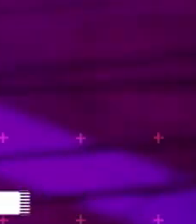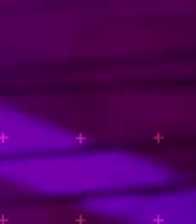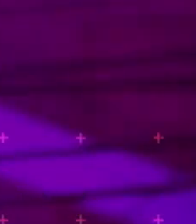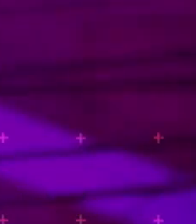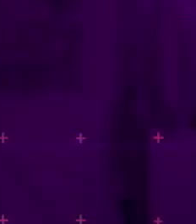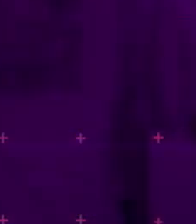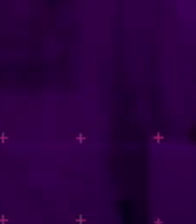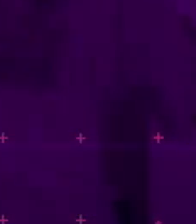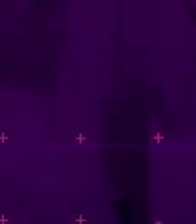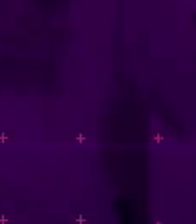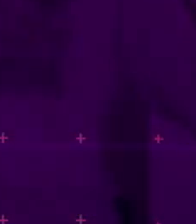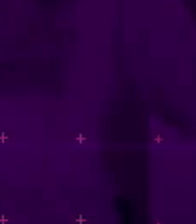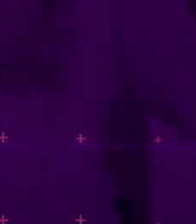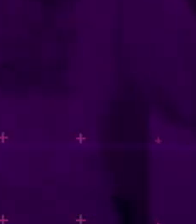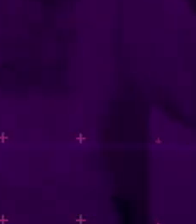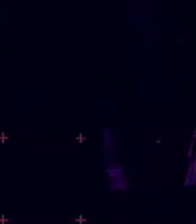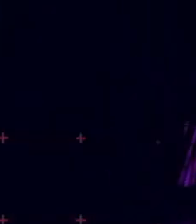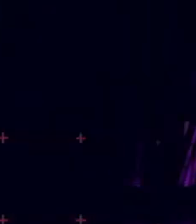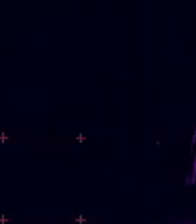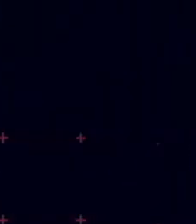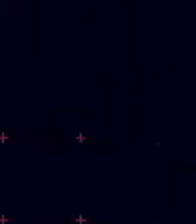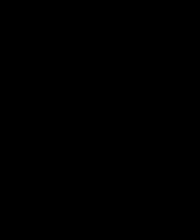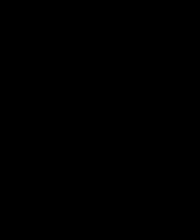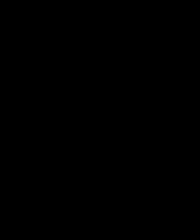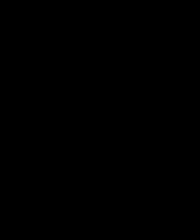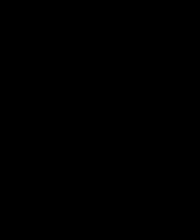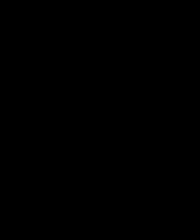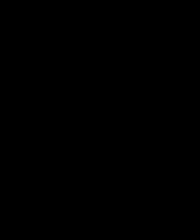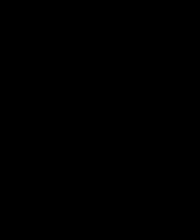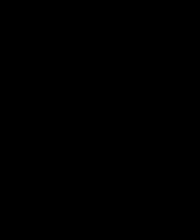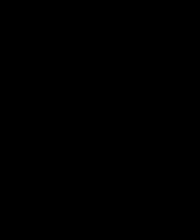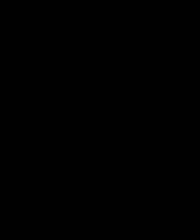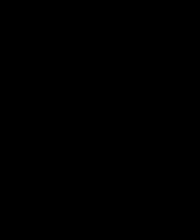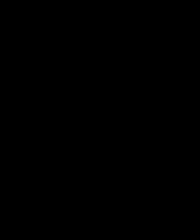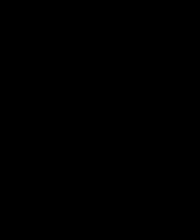Los sábados a las 5 de la tarde, aquí en 13, Costa Rica Televisión.